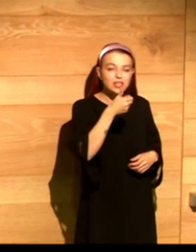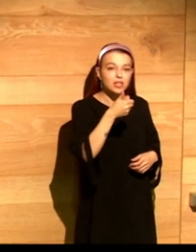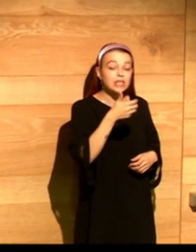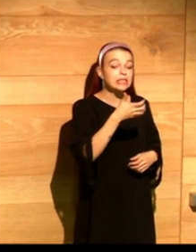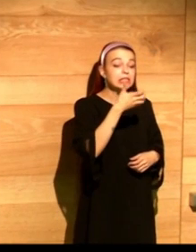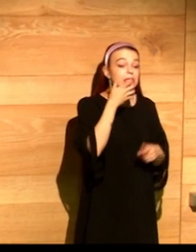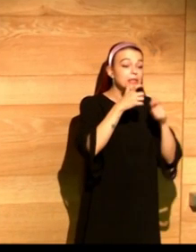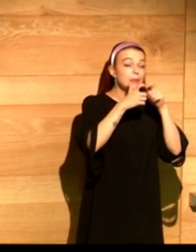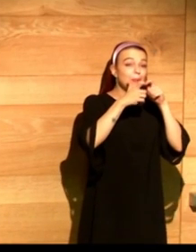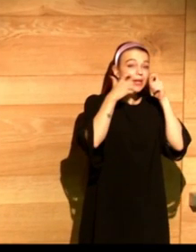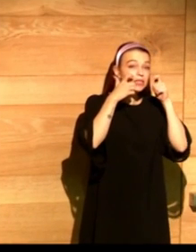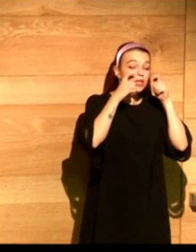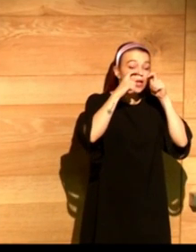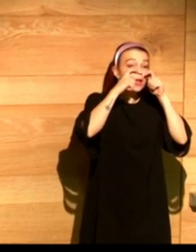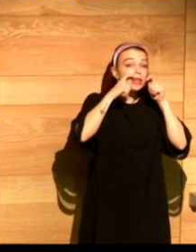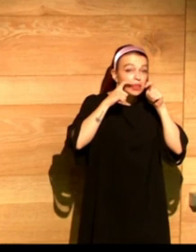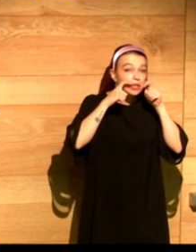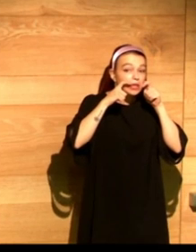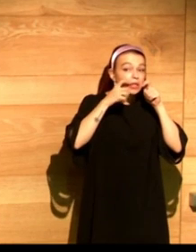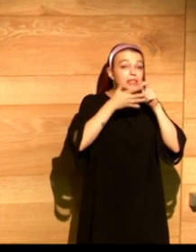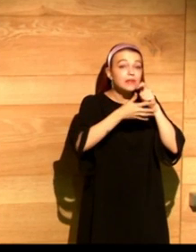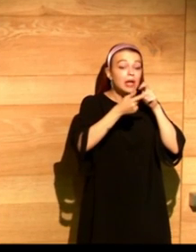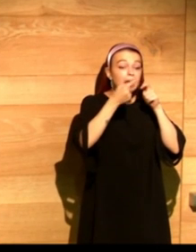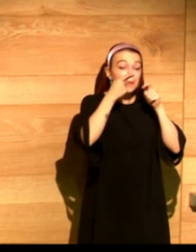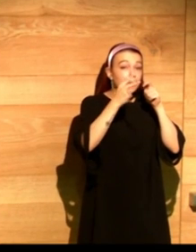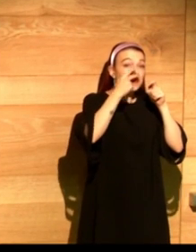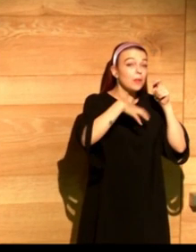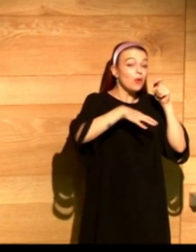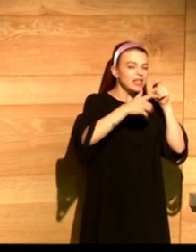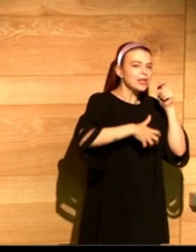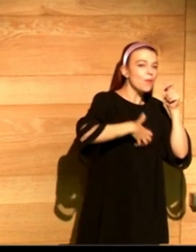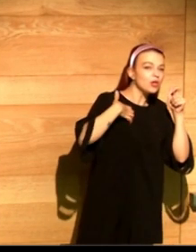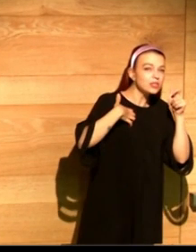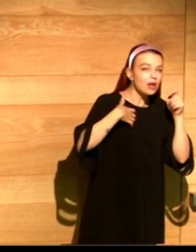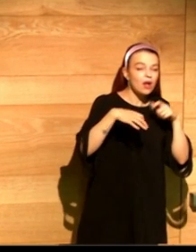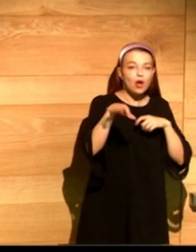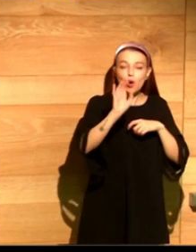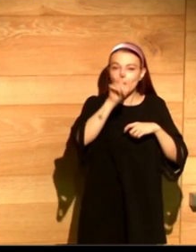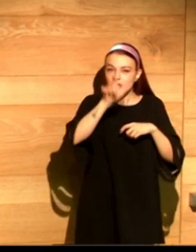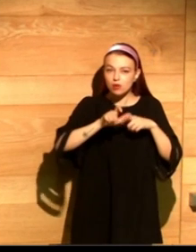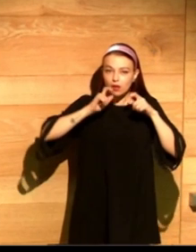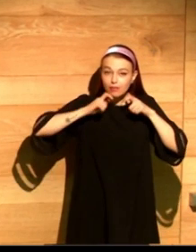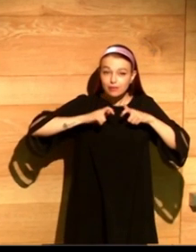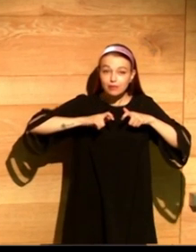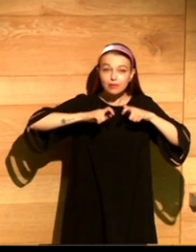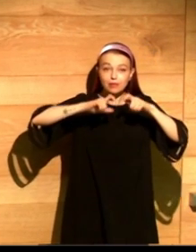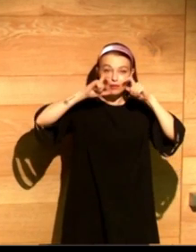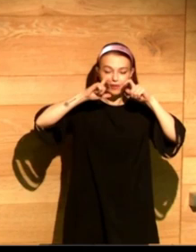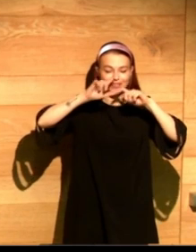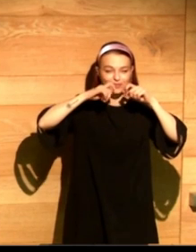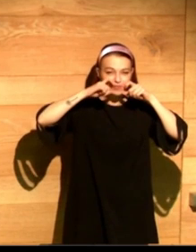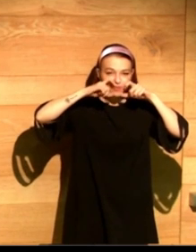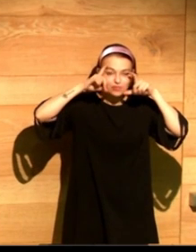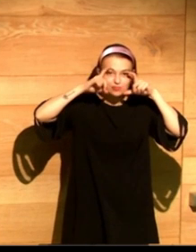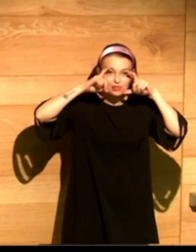deja la mascarilla demasiado abajo y se le ve la puntita de la nariz? ¿O el que se la sube demasiado y se la mete dentro de los ojos,